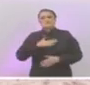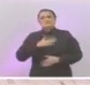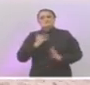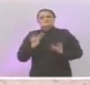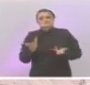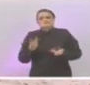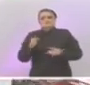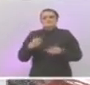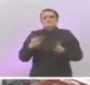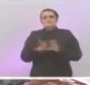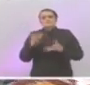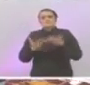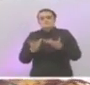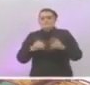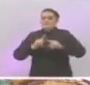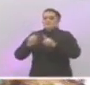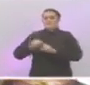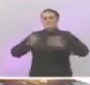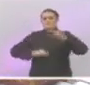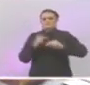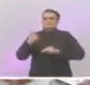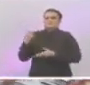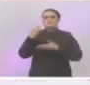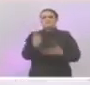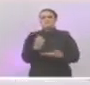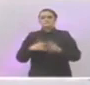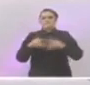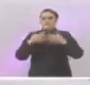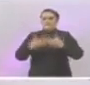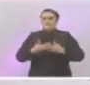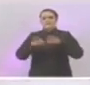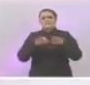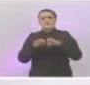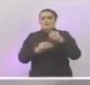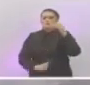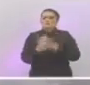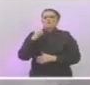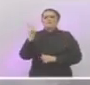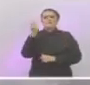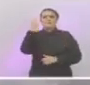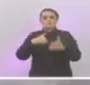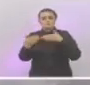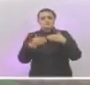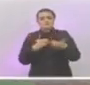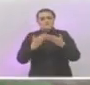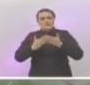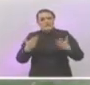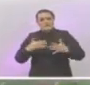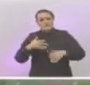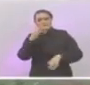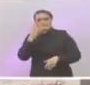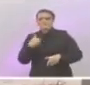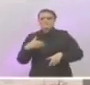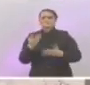En ello se han generado altos niveles de inversión, empleo, innovación tecnológica, se ha fortalecido